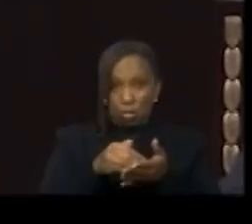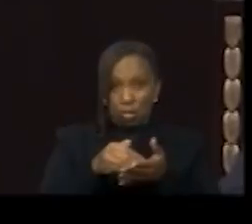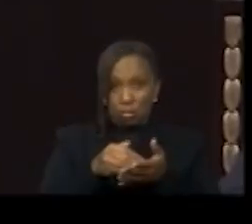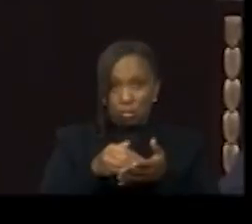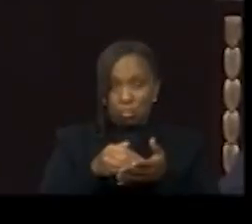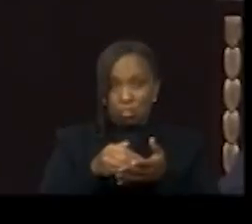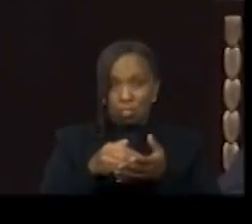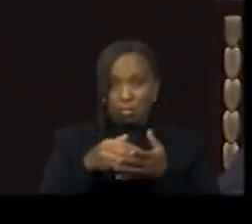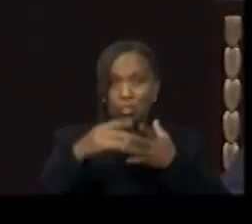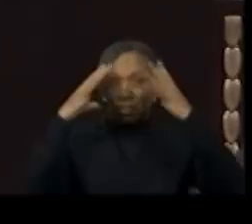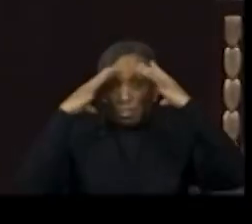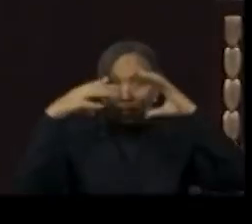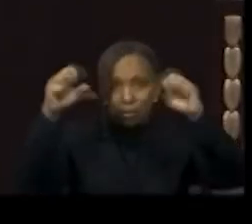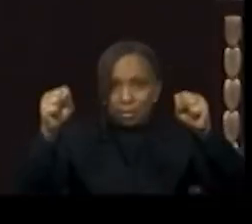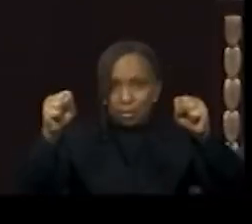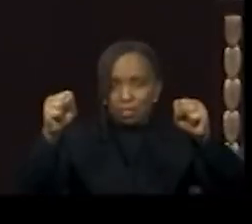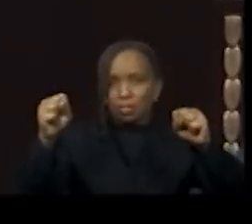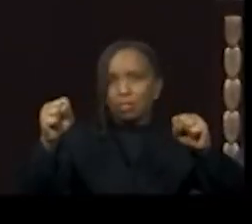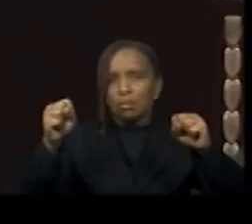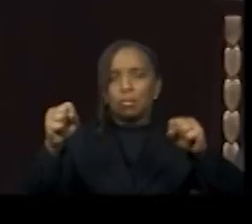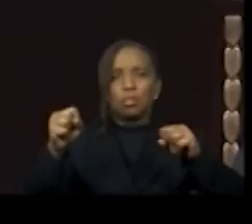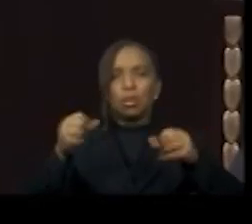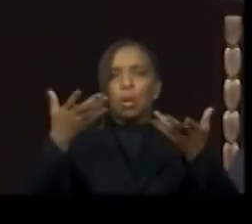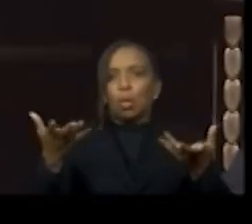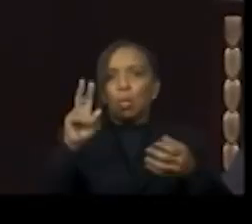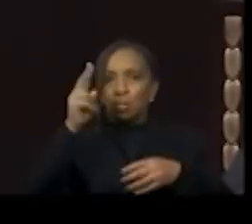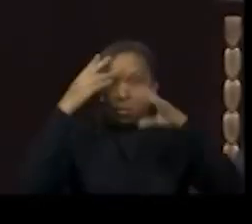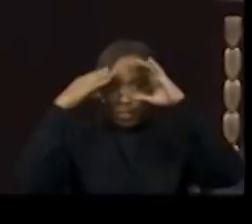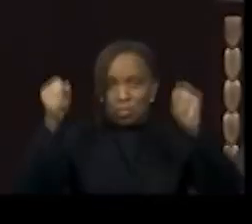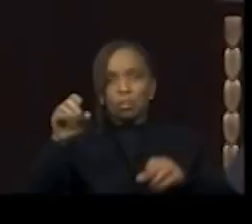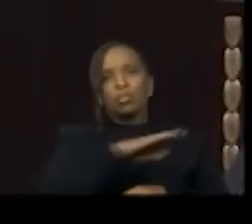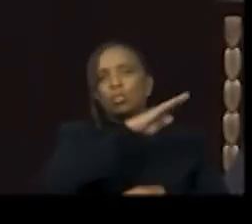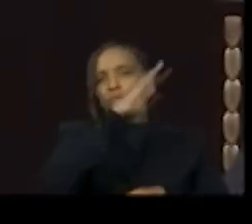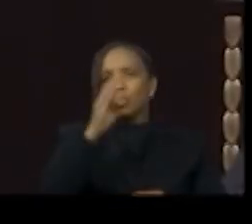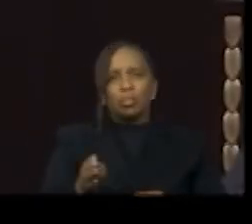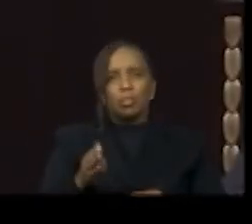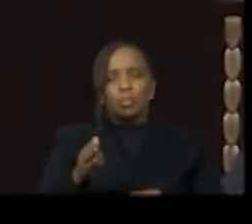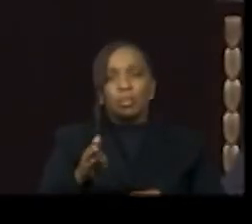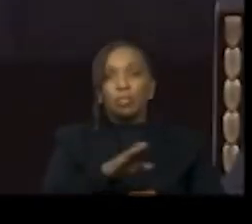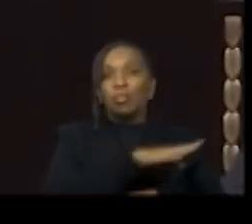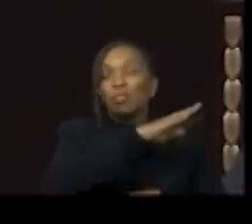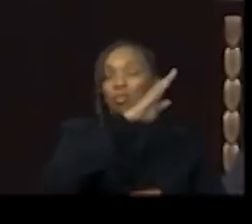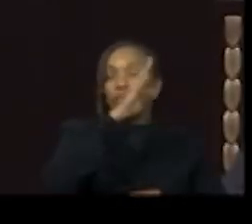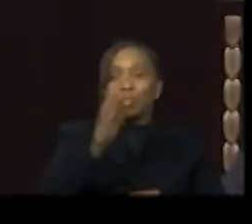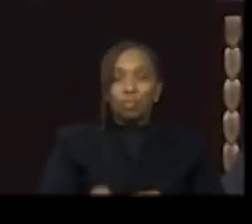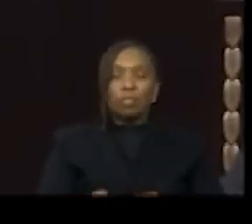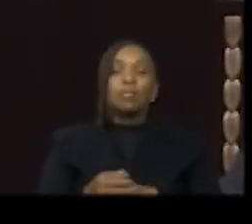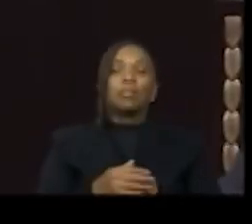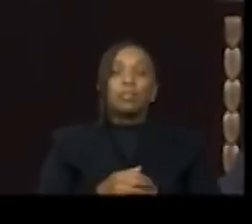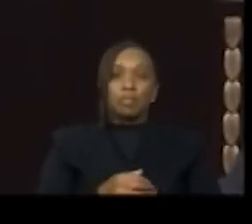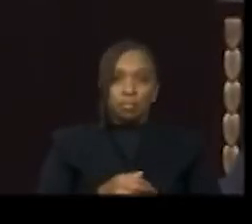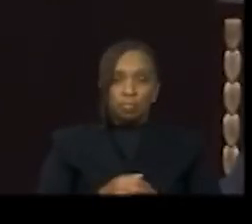60 años y que las modificaciones que se han hecho a la constitución en más de un